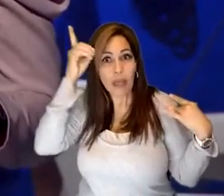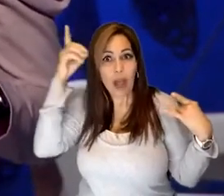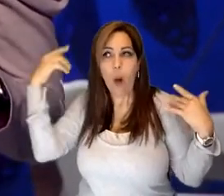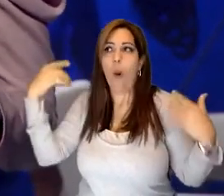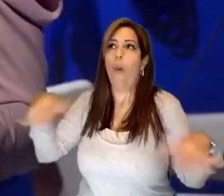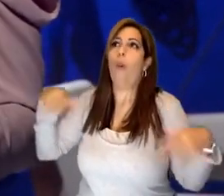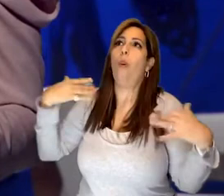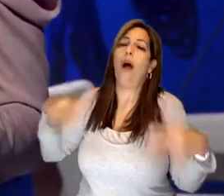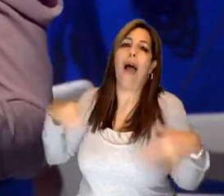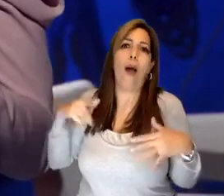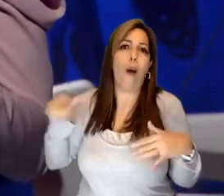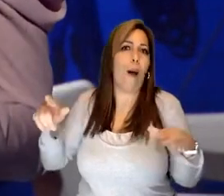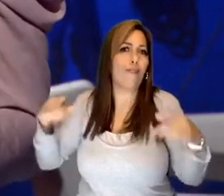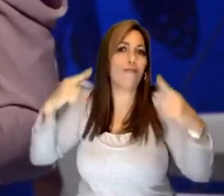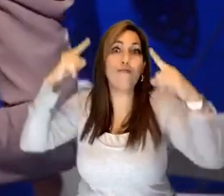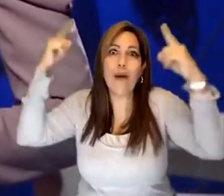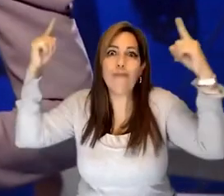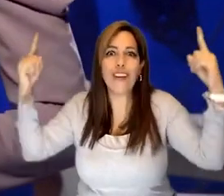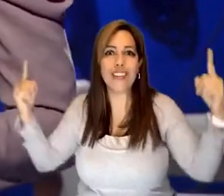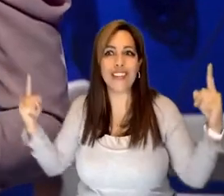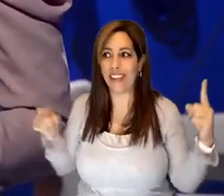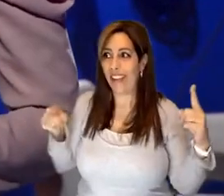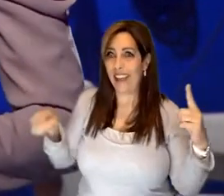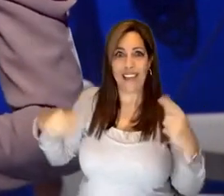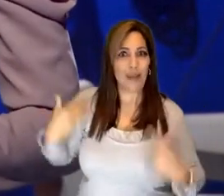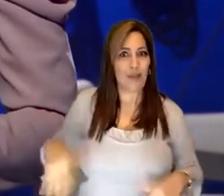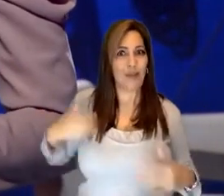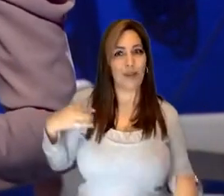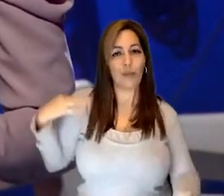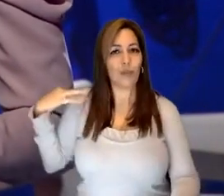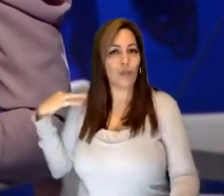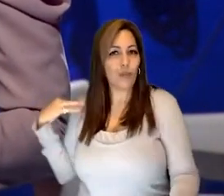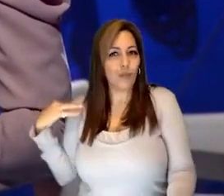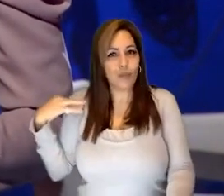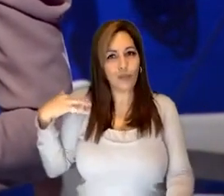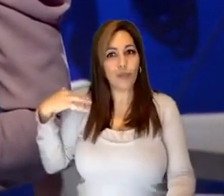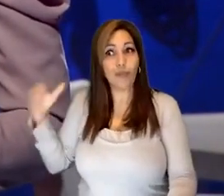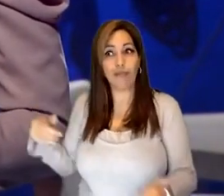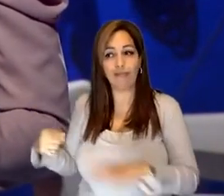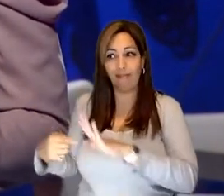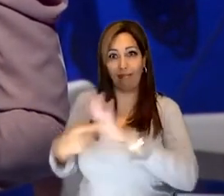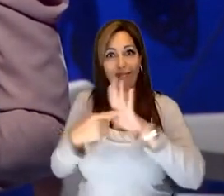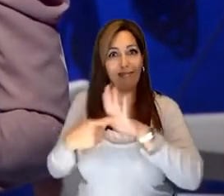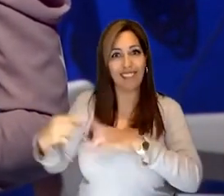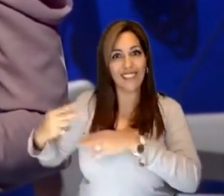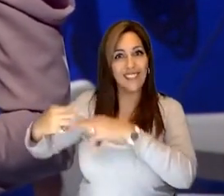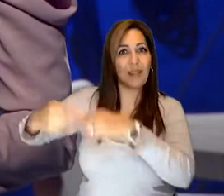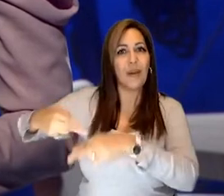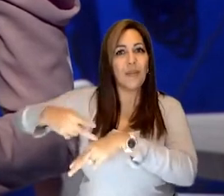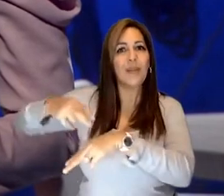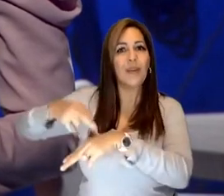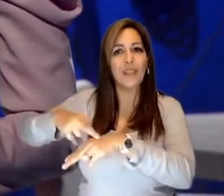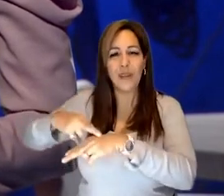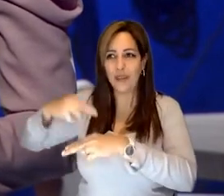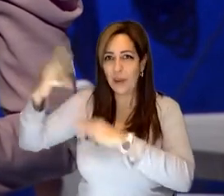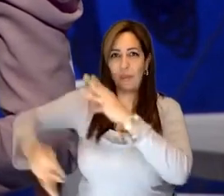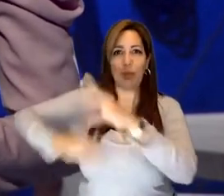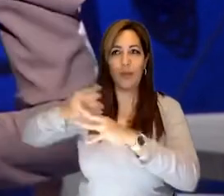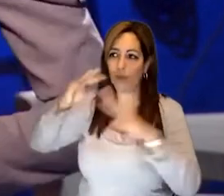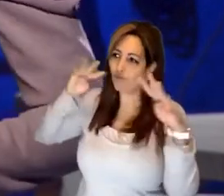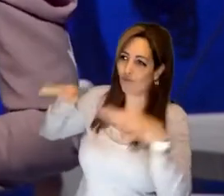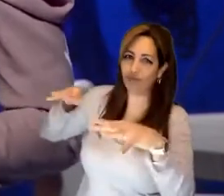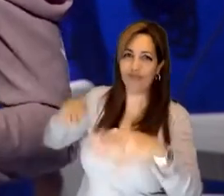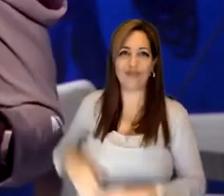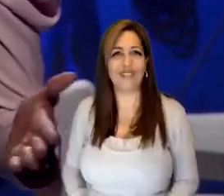quedado con el canto, logrando pisar importantes pasarelas, poniendo el nombre de Puerto Rico internacionalmente